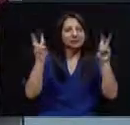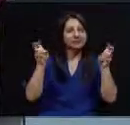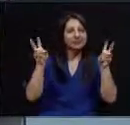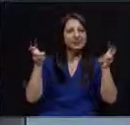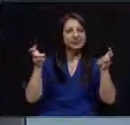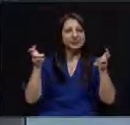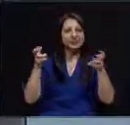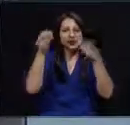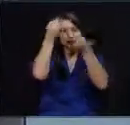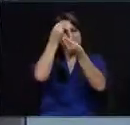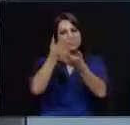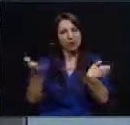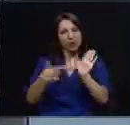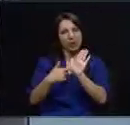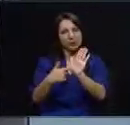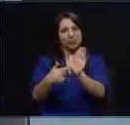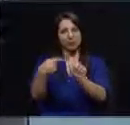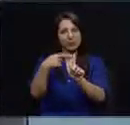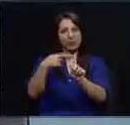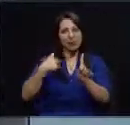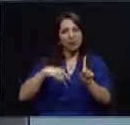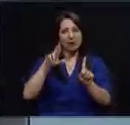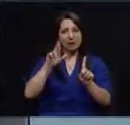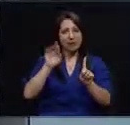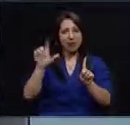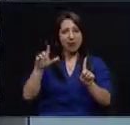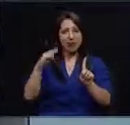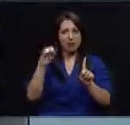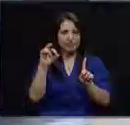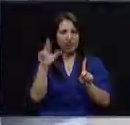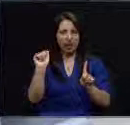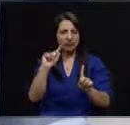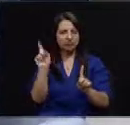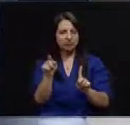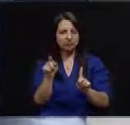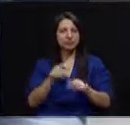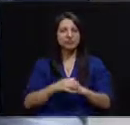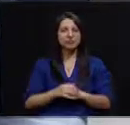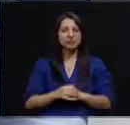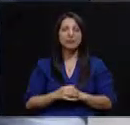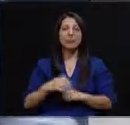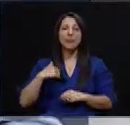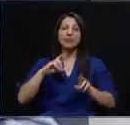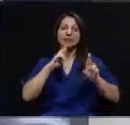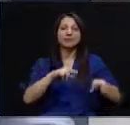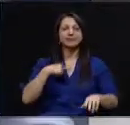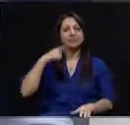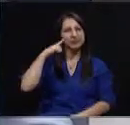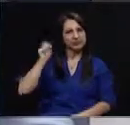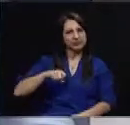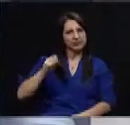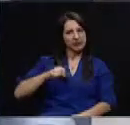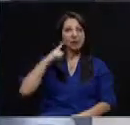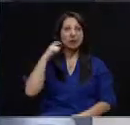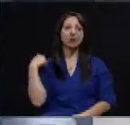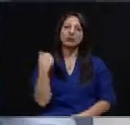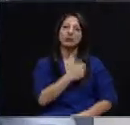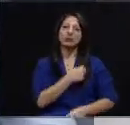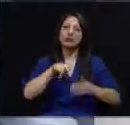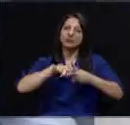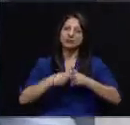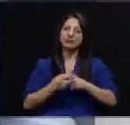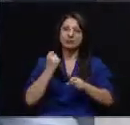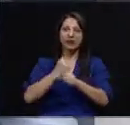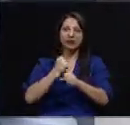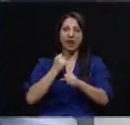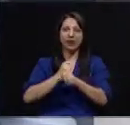entre comillas, lo da a conocer a don Juan Rafael Mora? Bueno, yo considero que sí, porque nosotros comenzamos